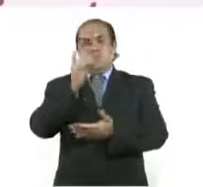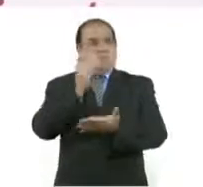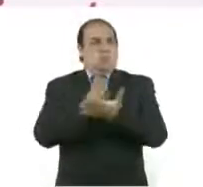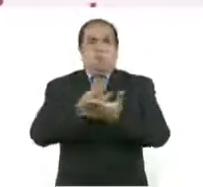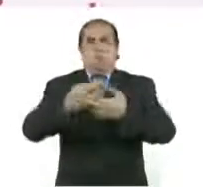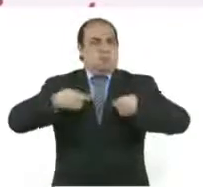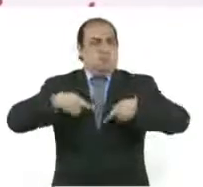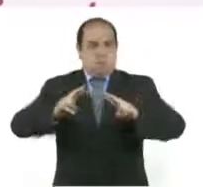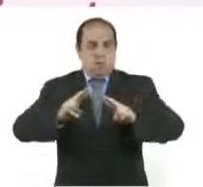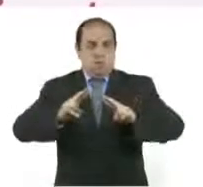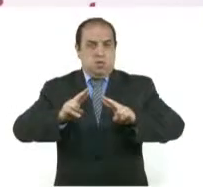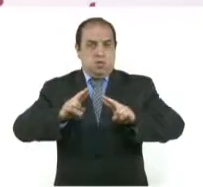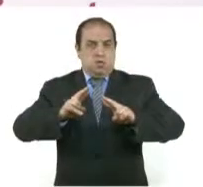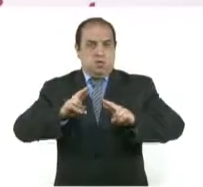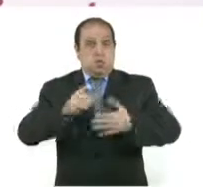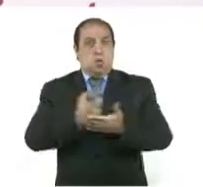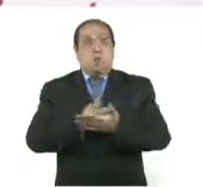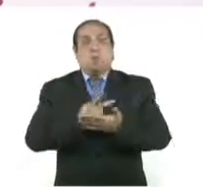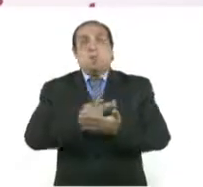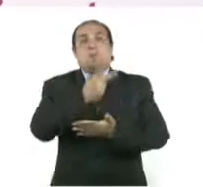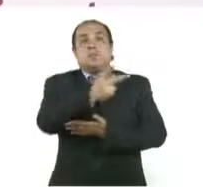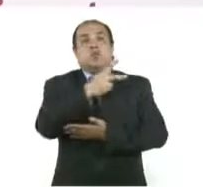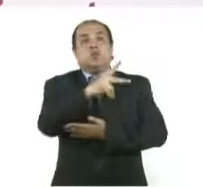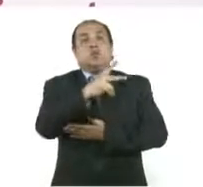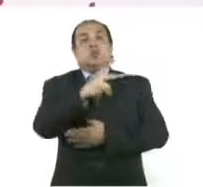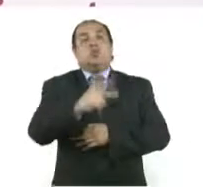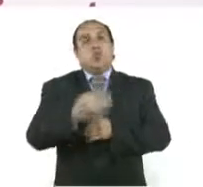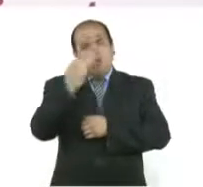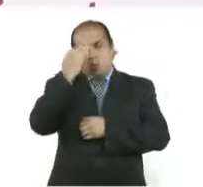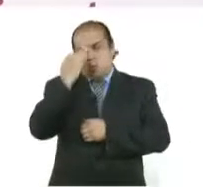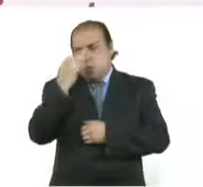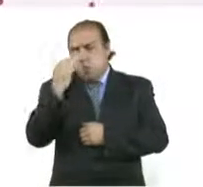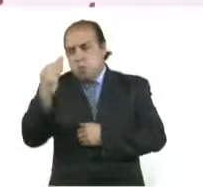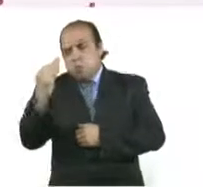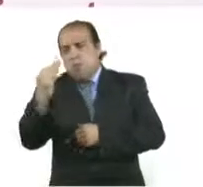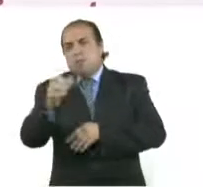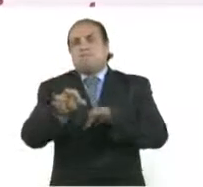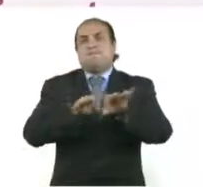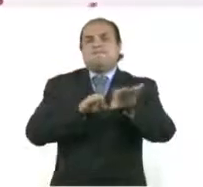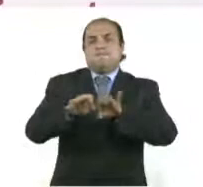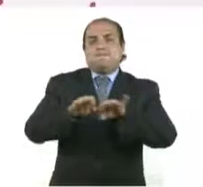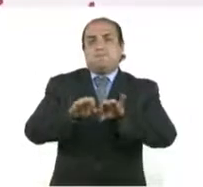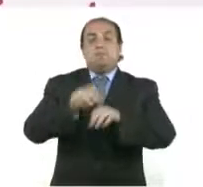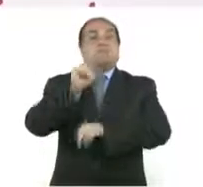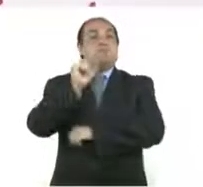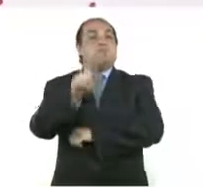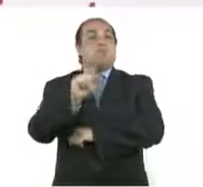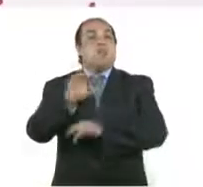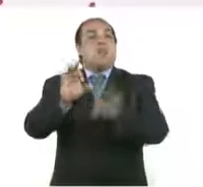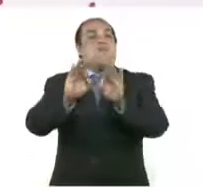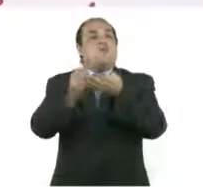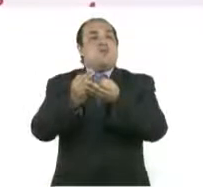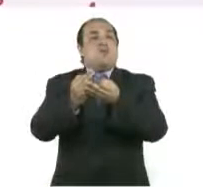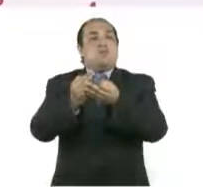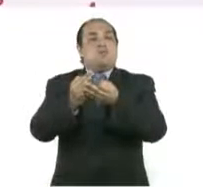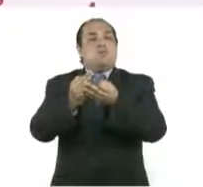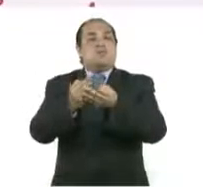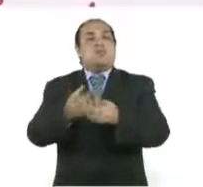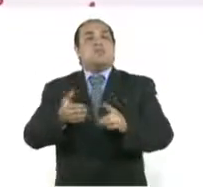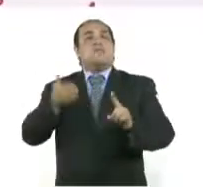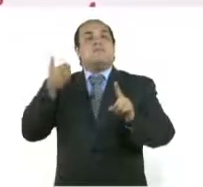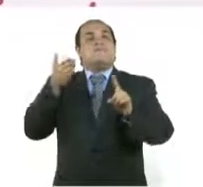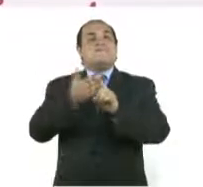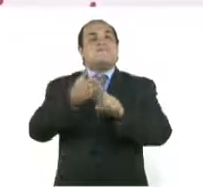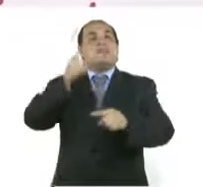representa una recompensa a esos años de trabajo, sino un instrumento que evita esa